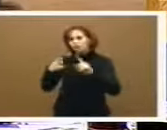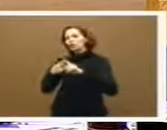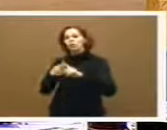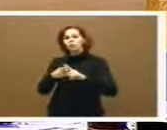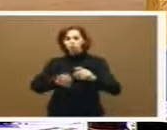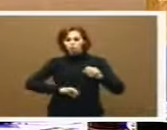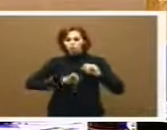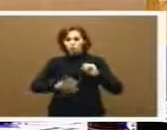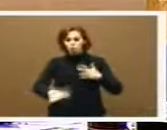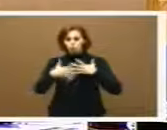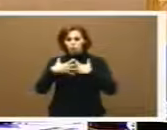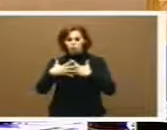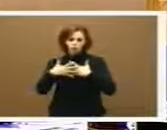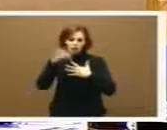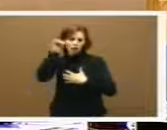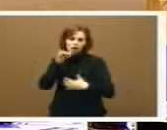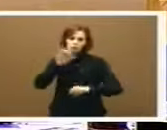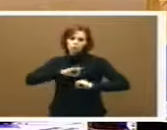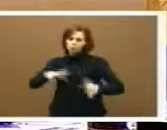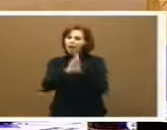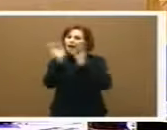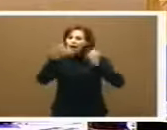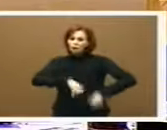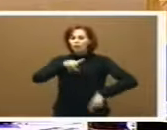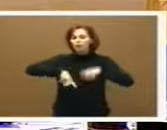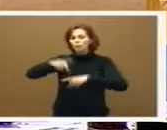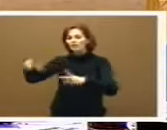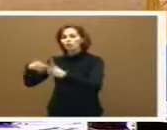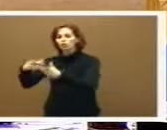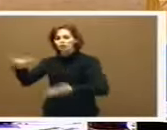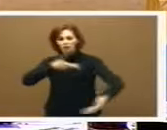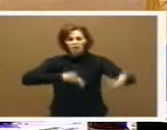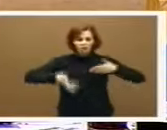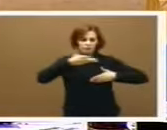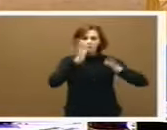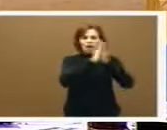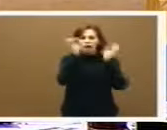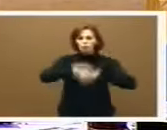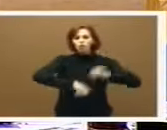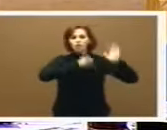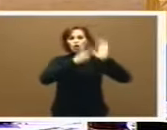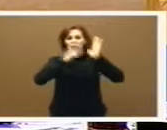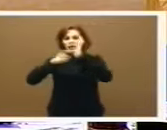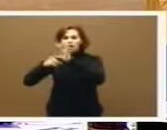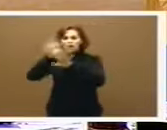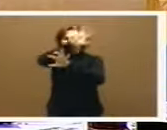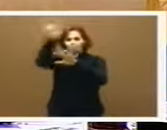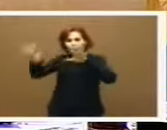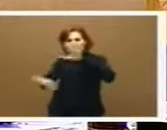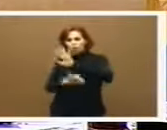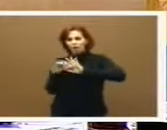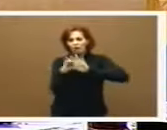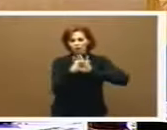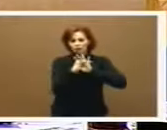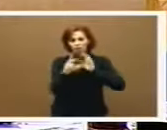del embarazo más consensuada y acorde con la sociedad actual y en consonancia con las legislaciones de los países de nuestro entorno sobre la